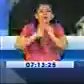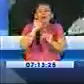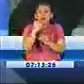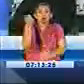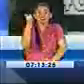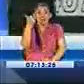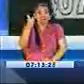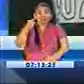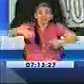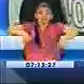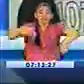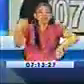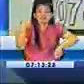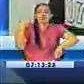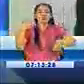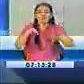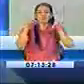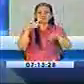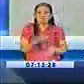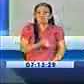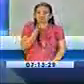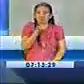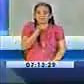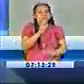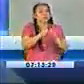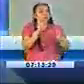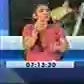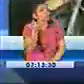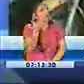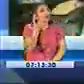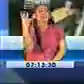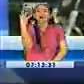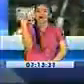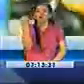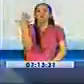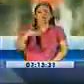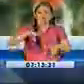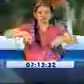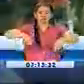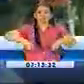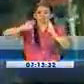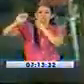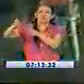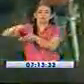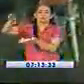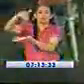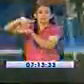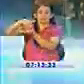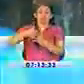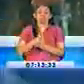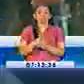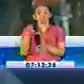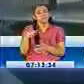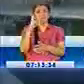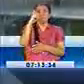sin la respectiva licencia de conducir. ¿Y las motos, las trisimotos? 14 trisimotos llevadas al centro de atención vehicular. El operativo duró aproximadamente